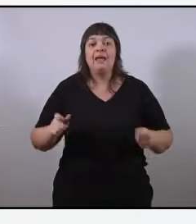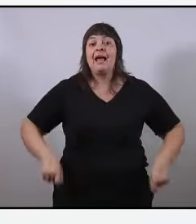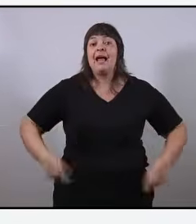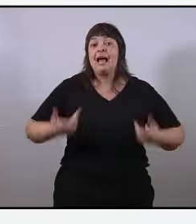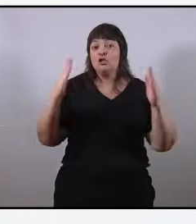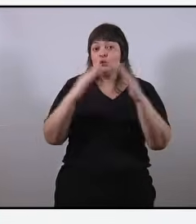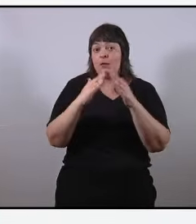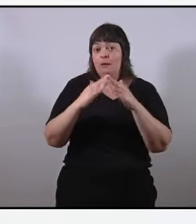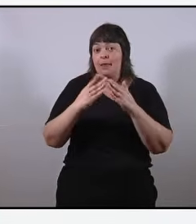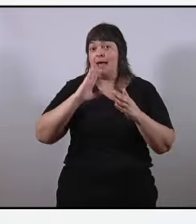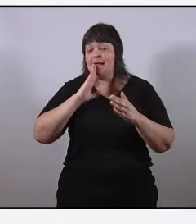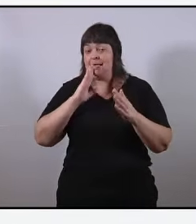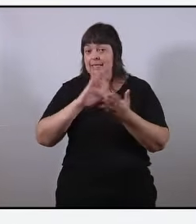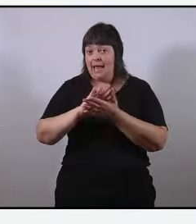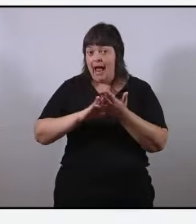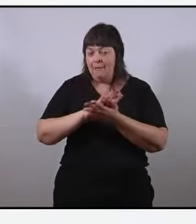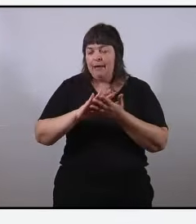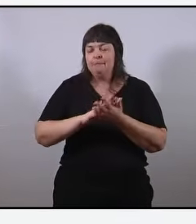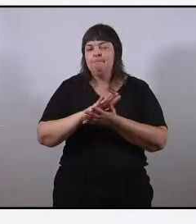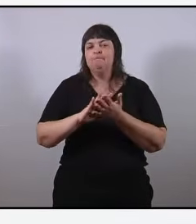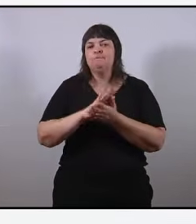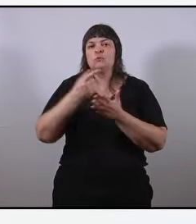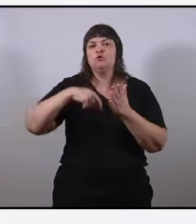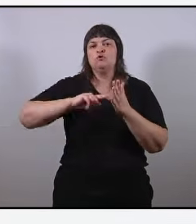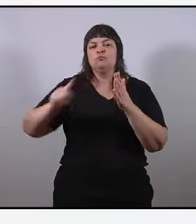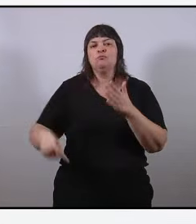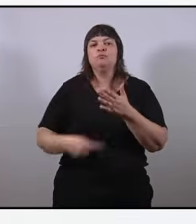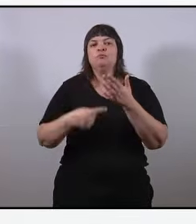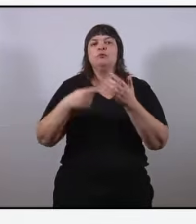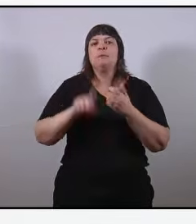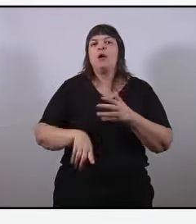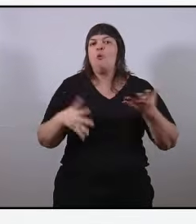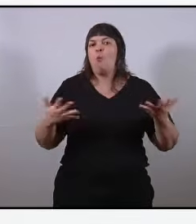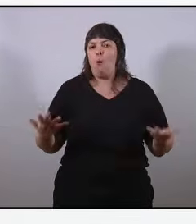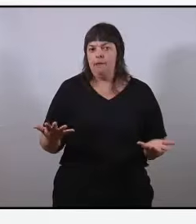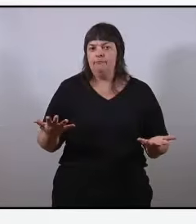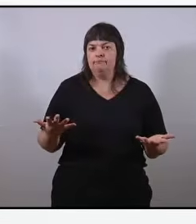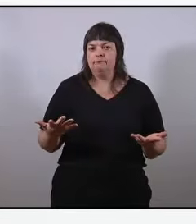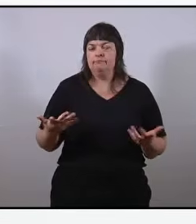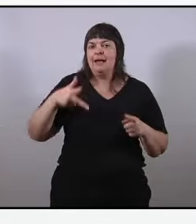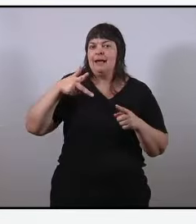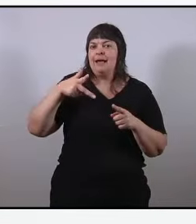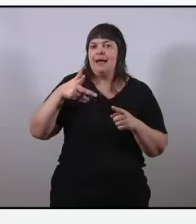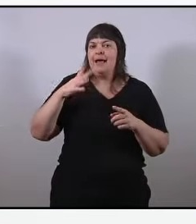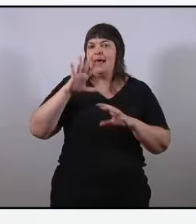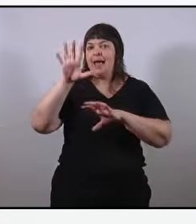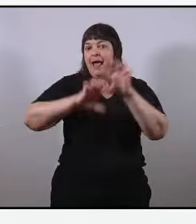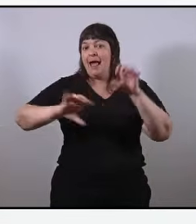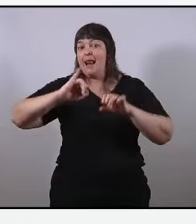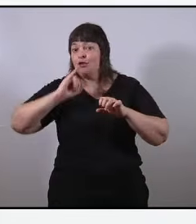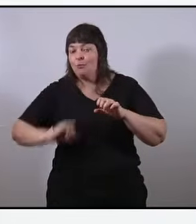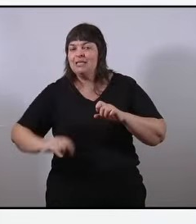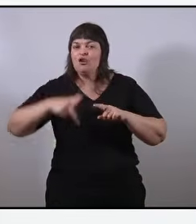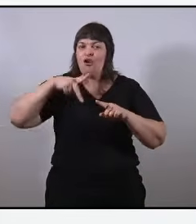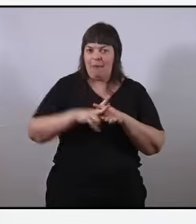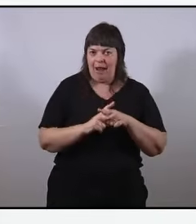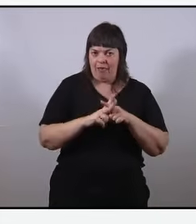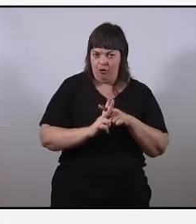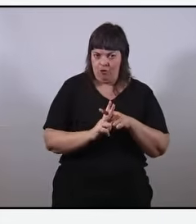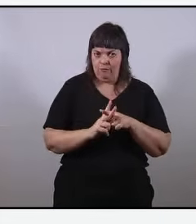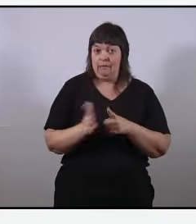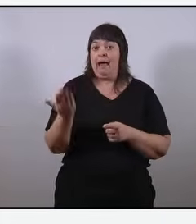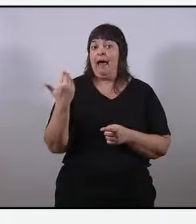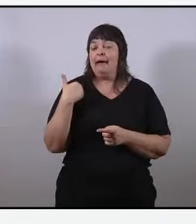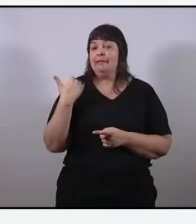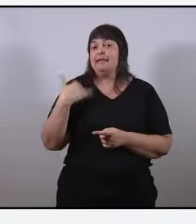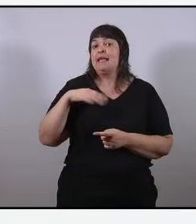a los que me he referido, incorporamos este año también la reparación de electrodomésticos. Se contemplaba